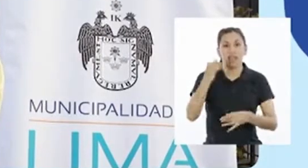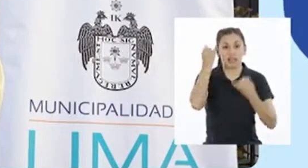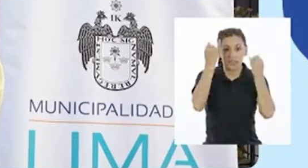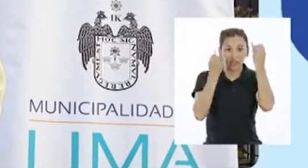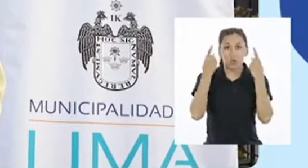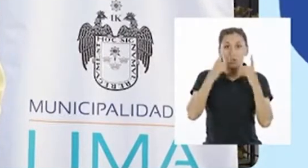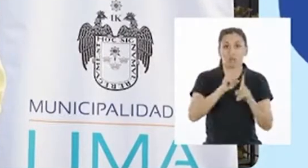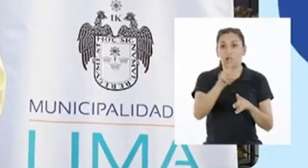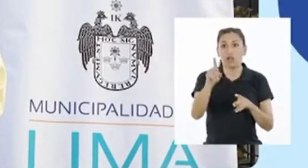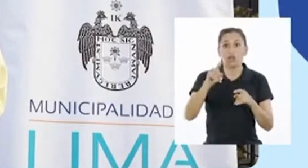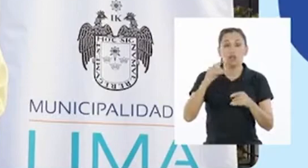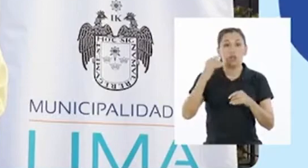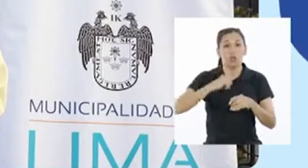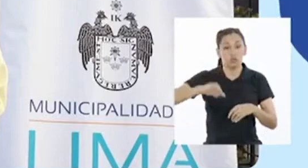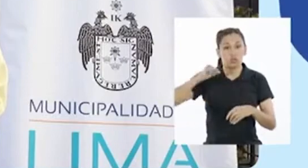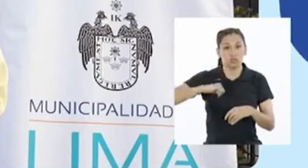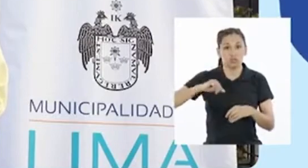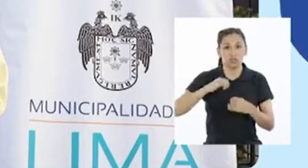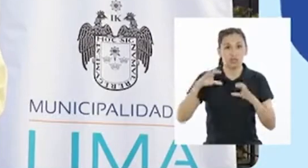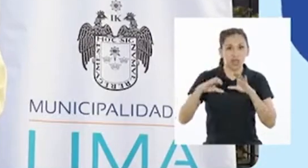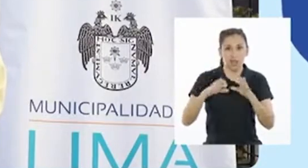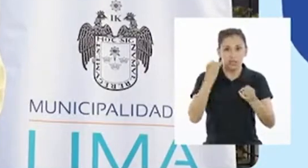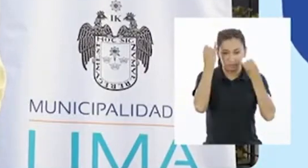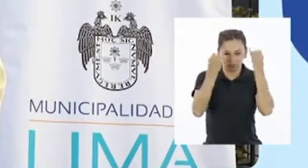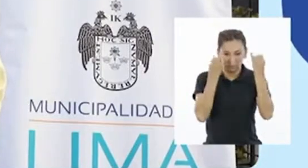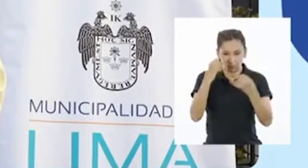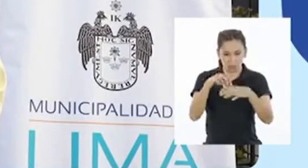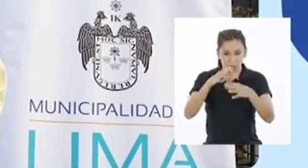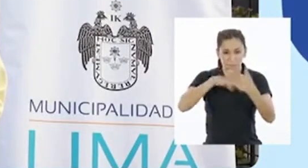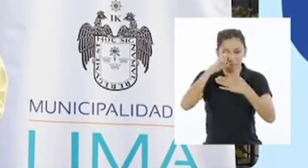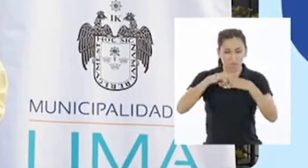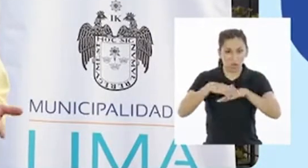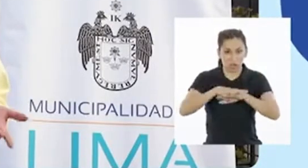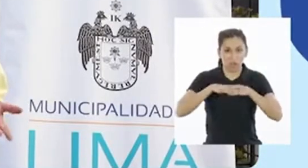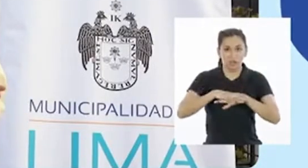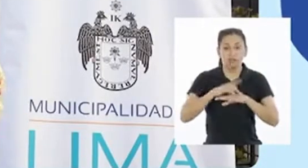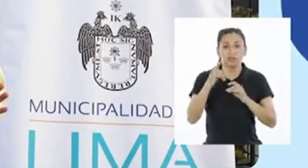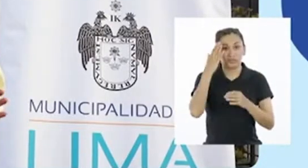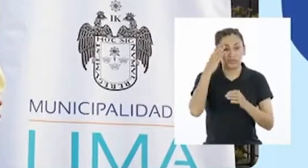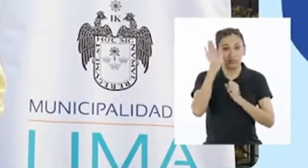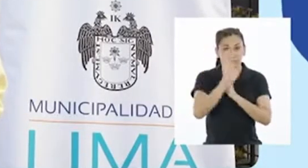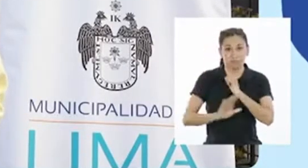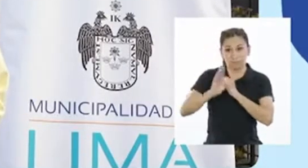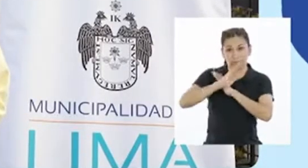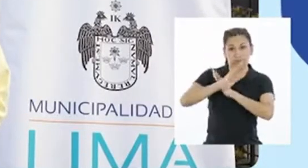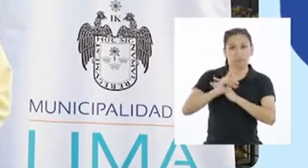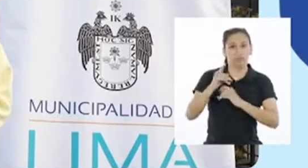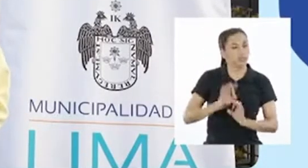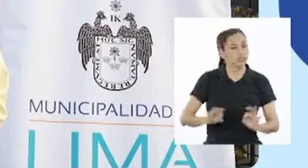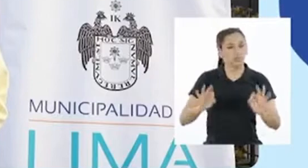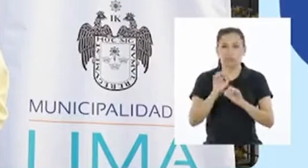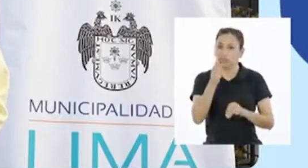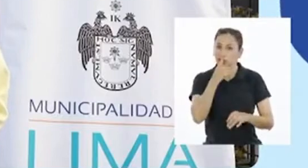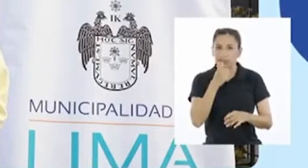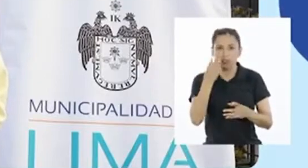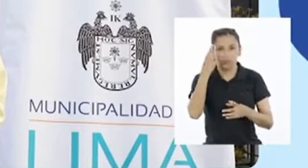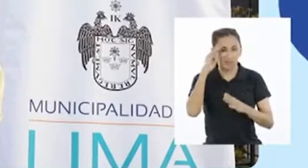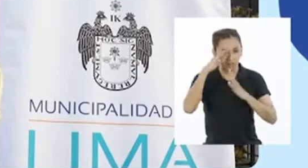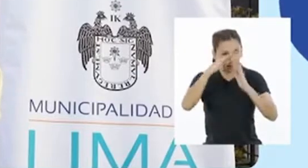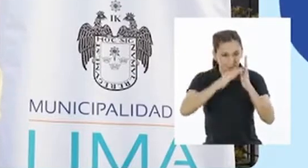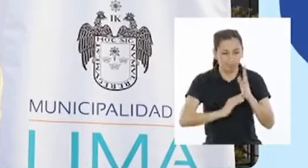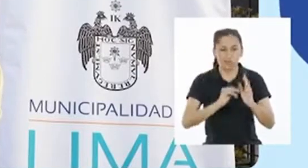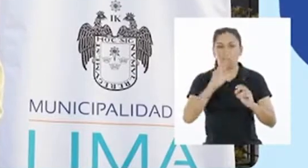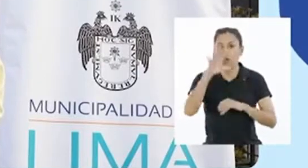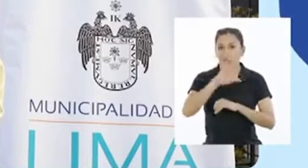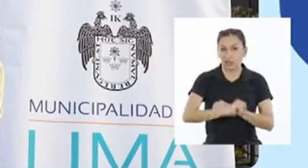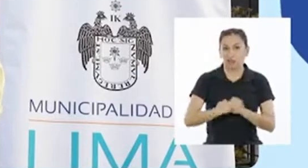nuestros municipios estén preparando los planes anuales de seguridad ciudadana. Como sabemos, la prevención es la clave para combatir la delincuencia. Por eso en la